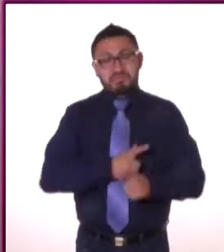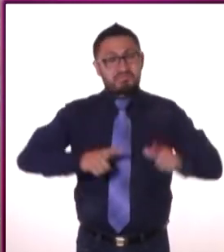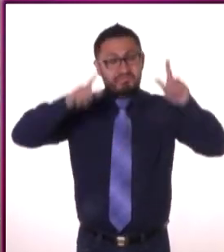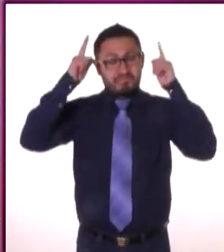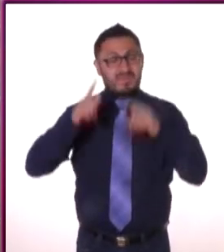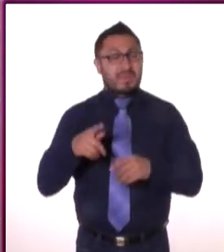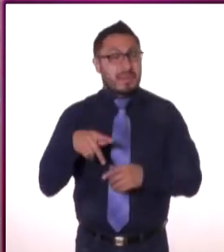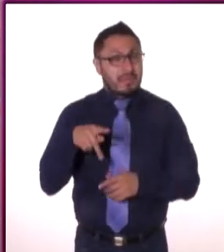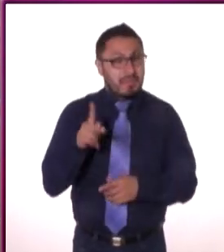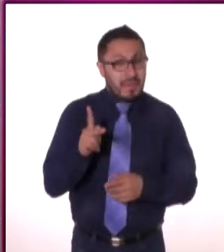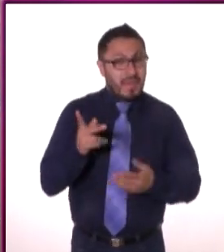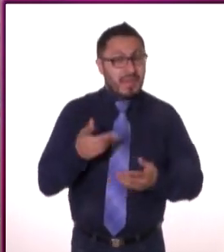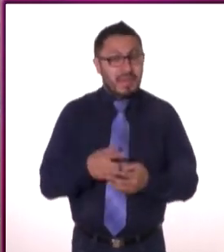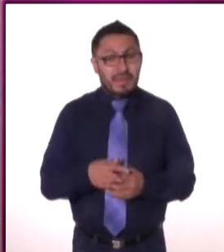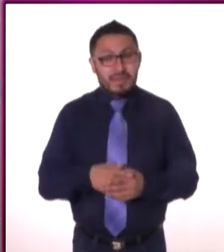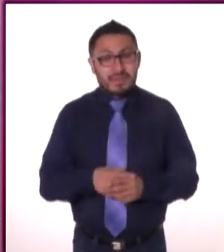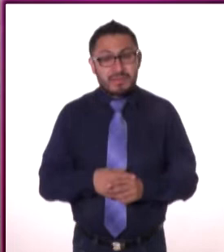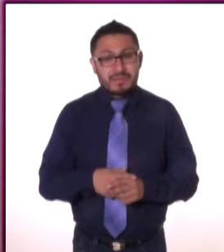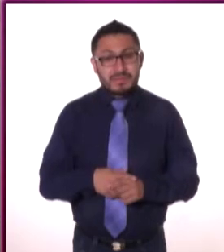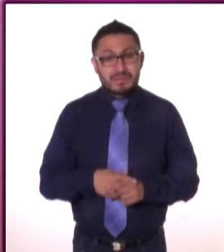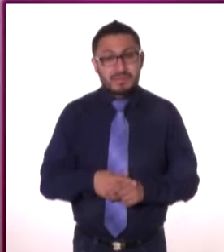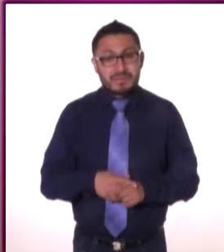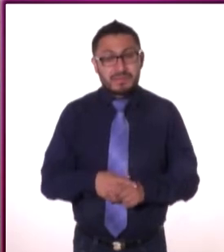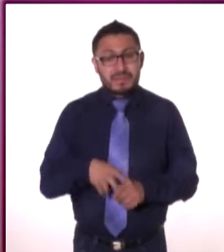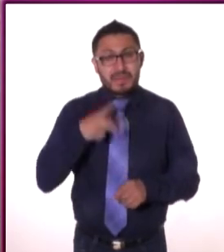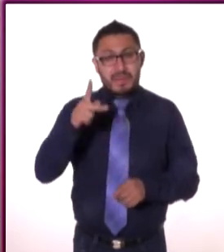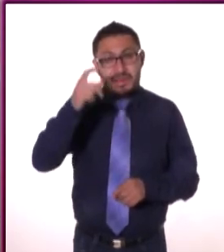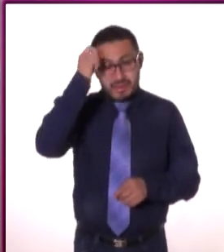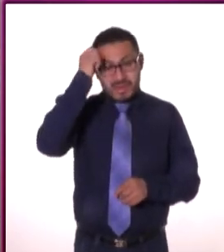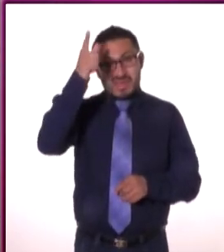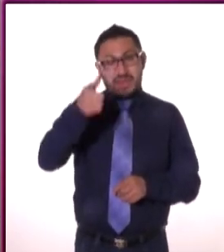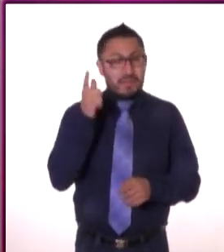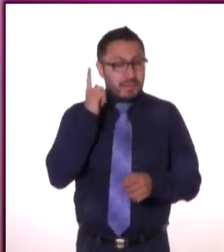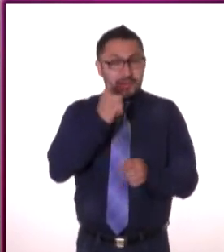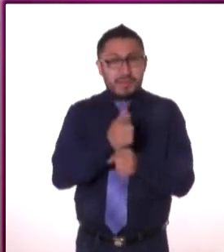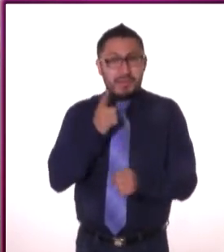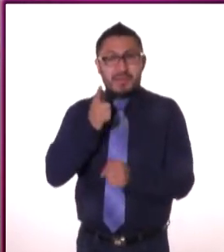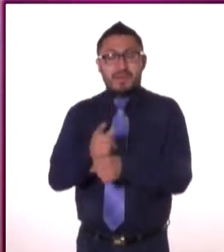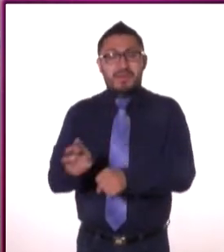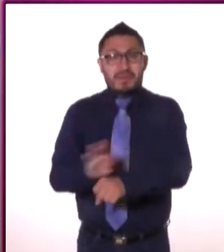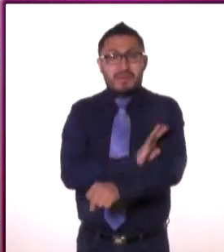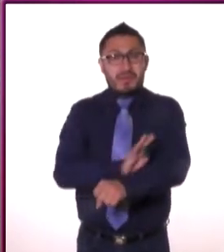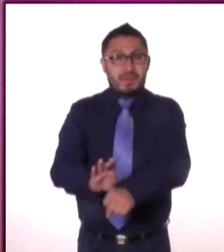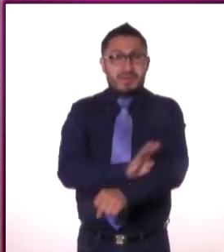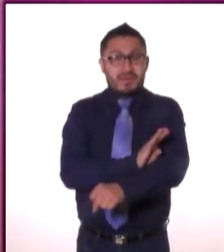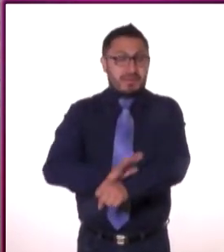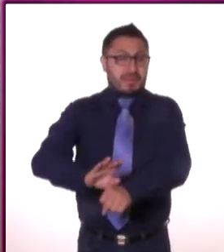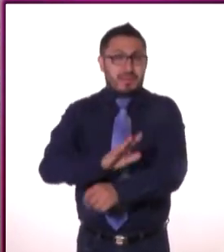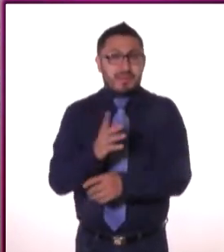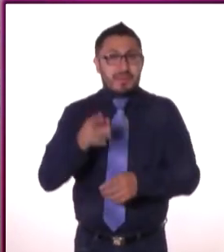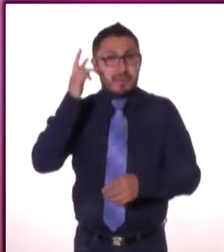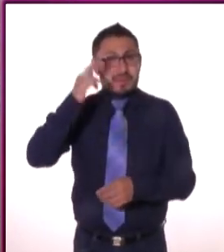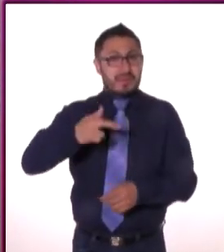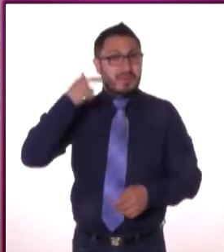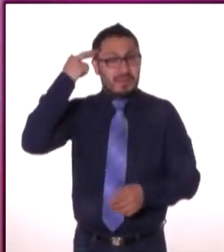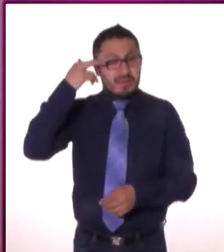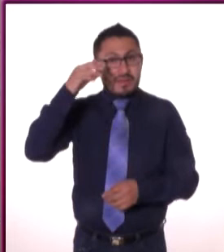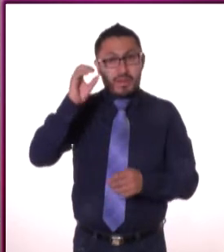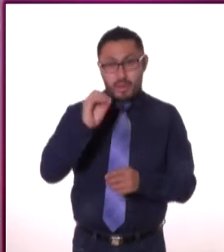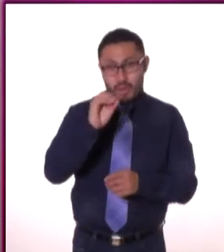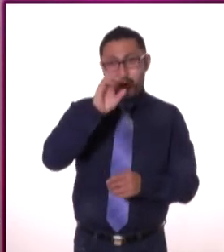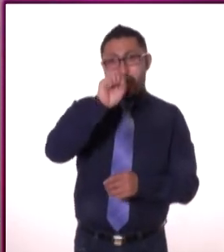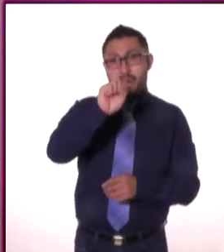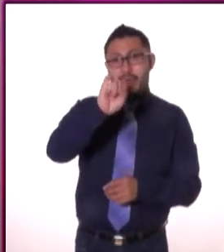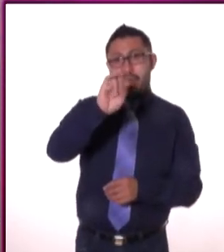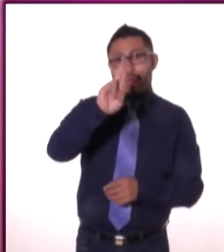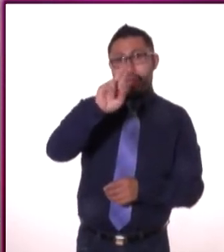trabaja con toda libertad siempre y cuando sus inventos y descubrimientos beneficiaran al